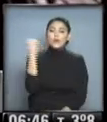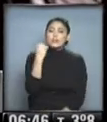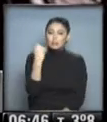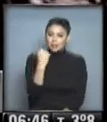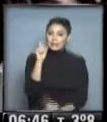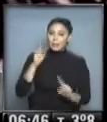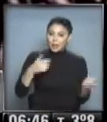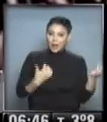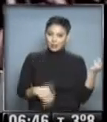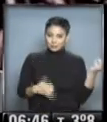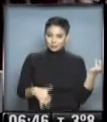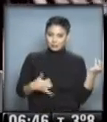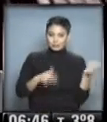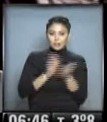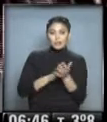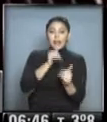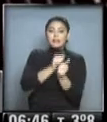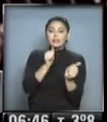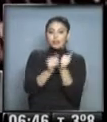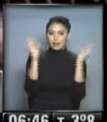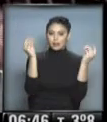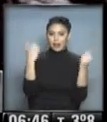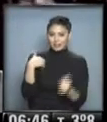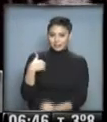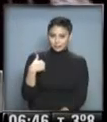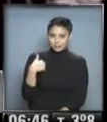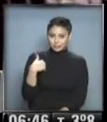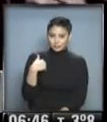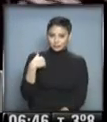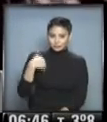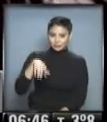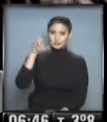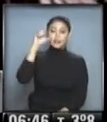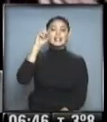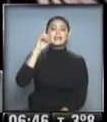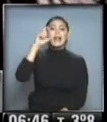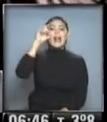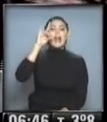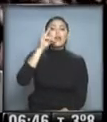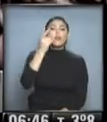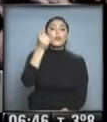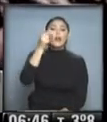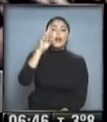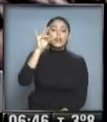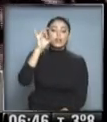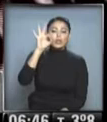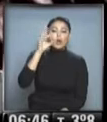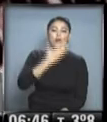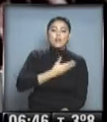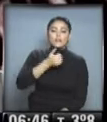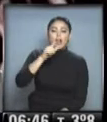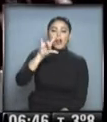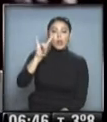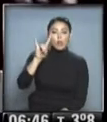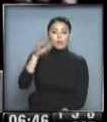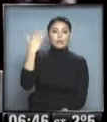y guitarristas de la historia del folclore argentino, Eduardo Falú, musicalizó a grandes poetas